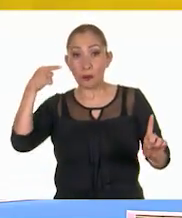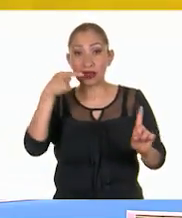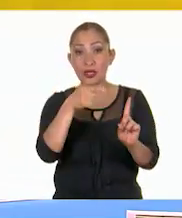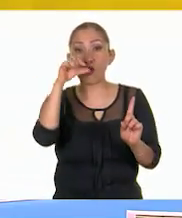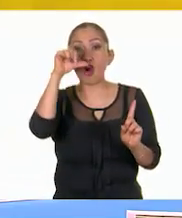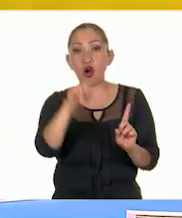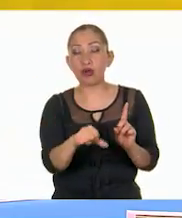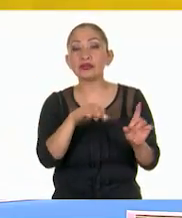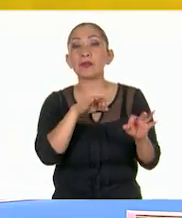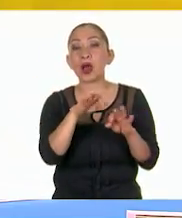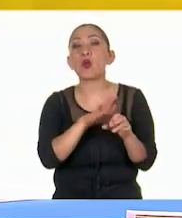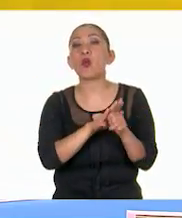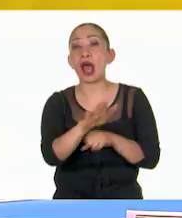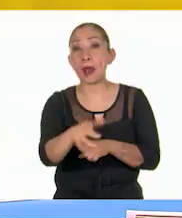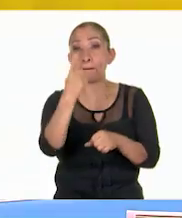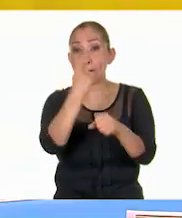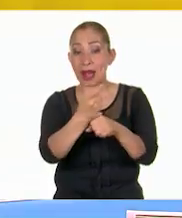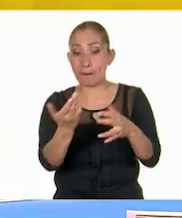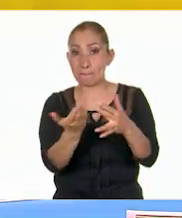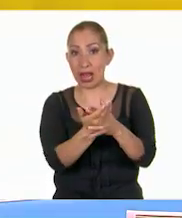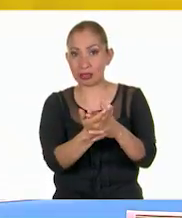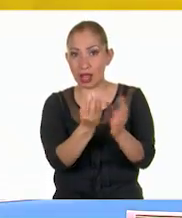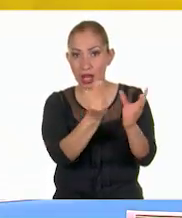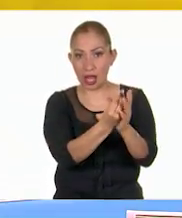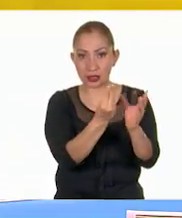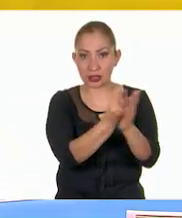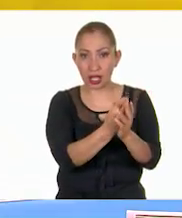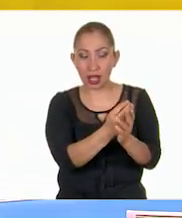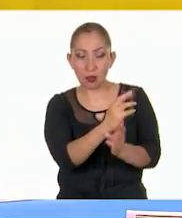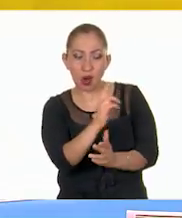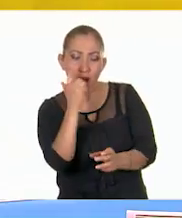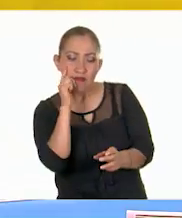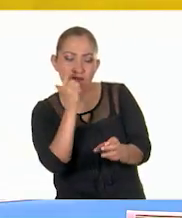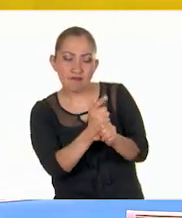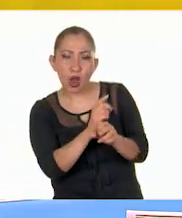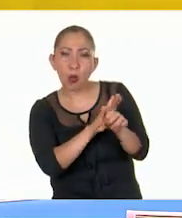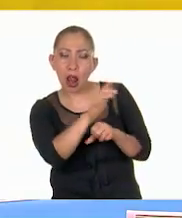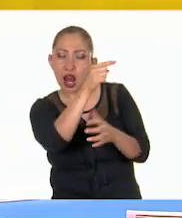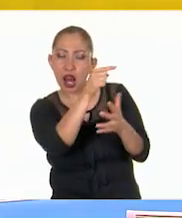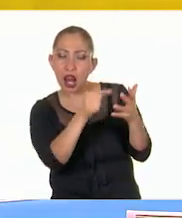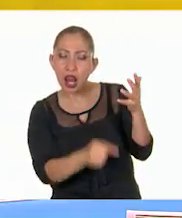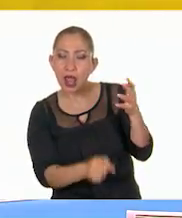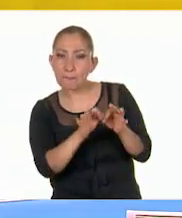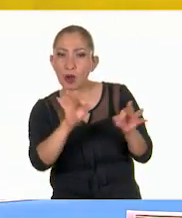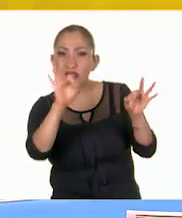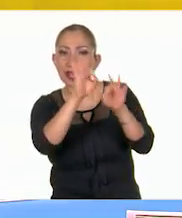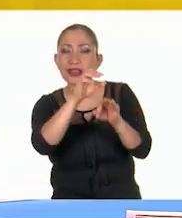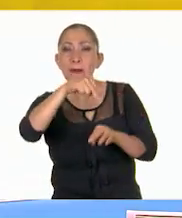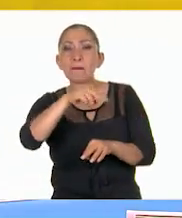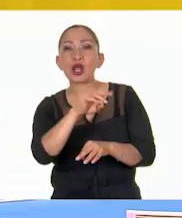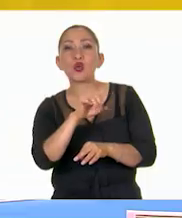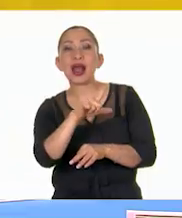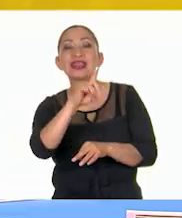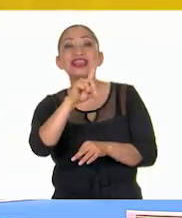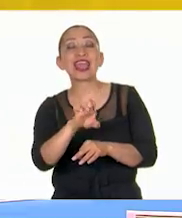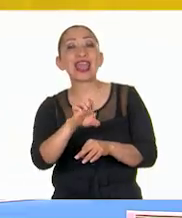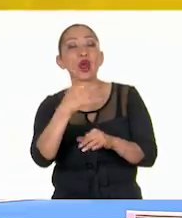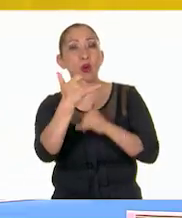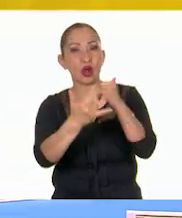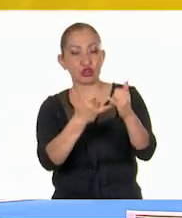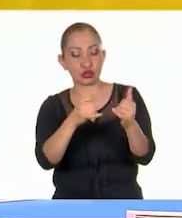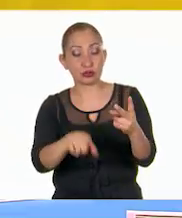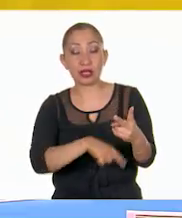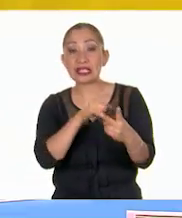hoy será, en la primera parte de la clase, reconocer los rasgos esenciales de un manual de juegos. Y en la